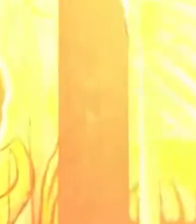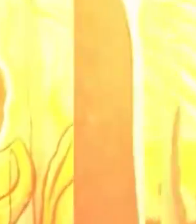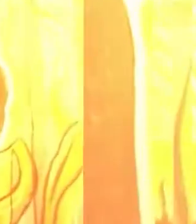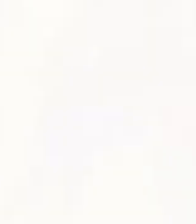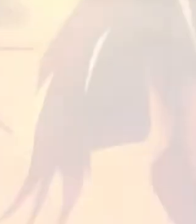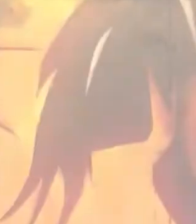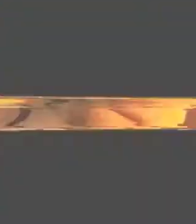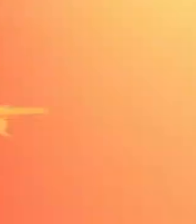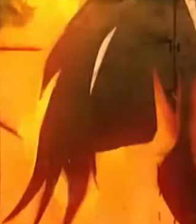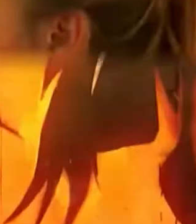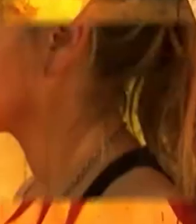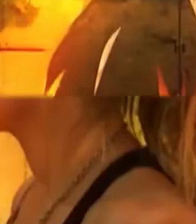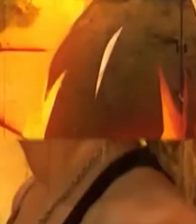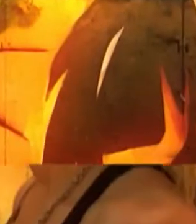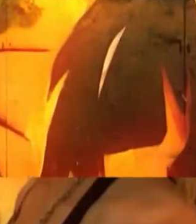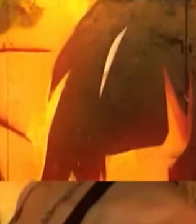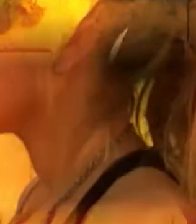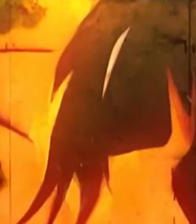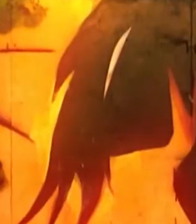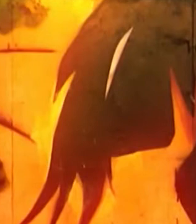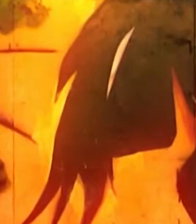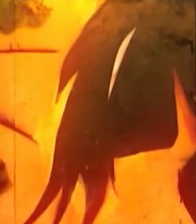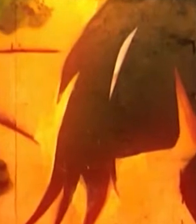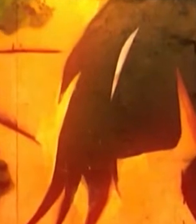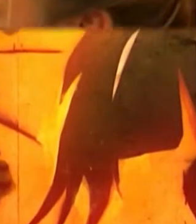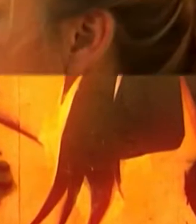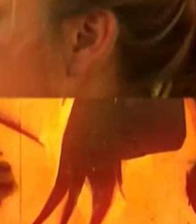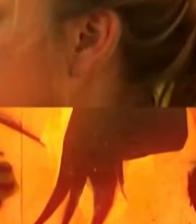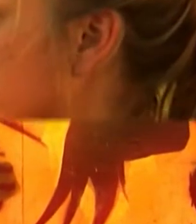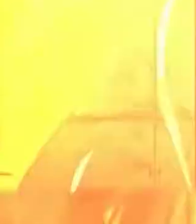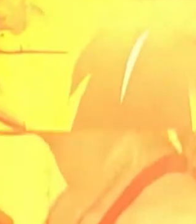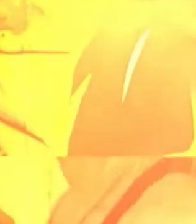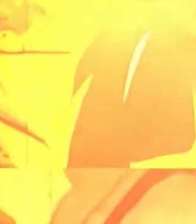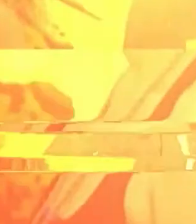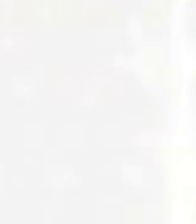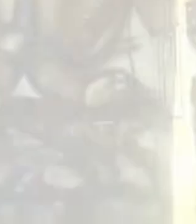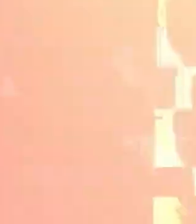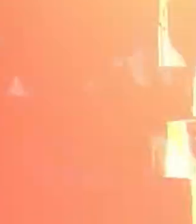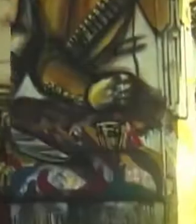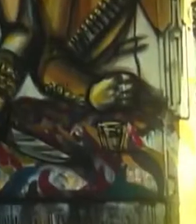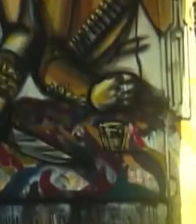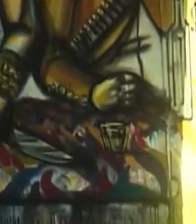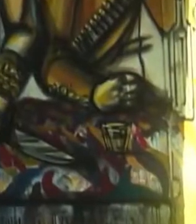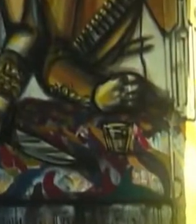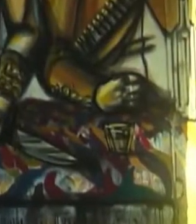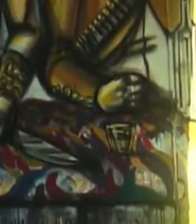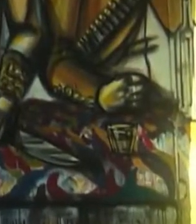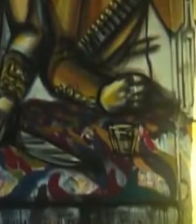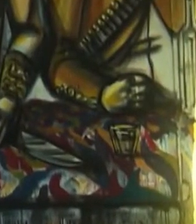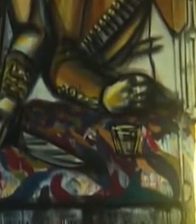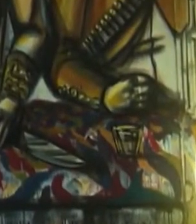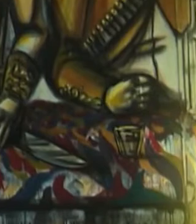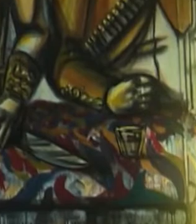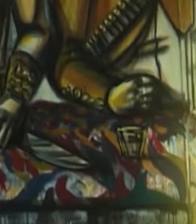Ay, corazón, corazón, corazón. Tus ojos me están llenando solo